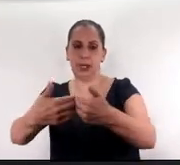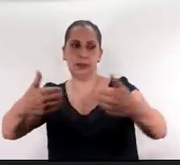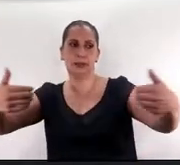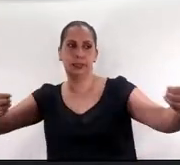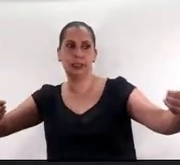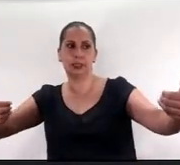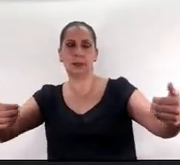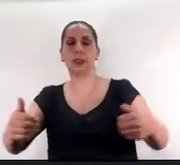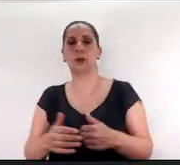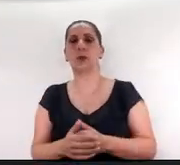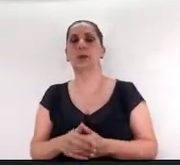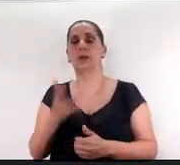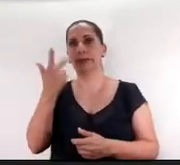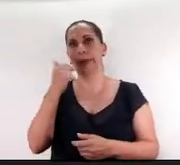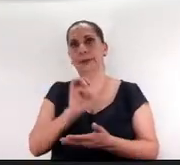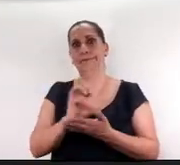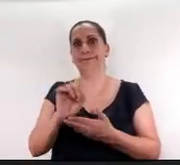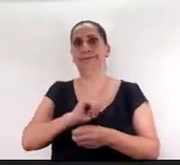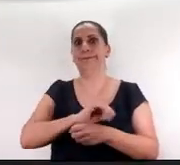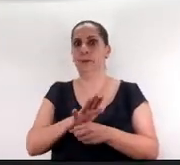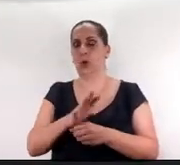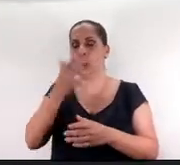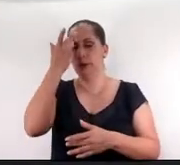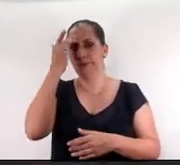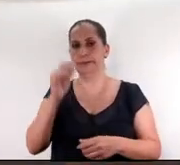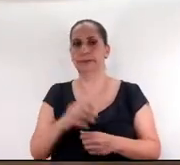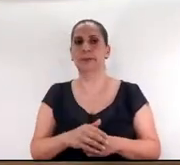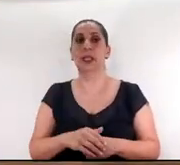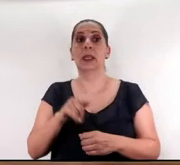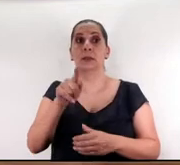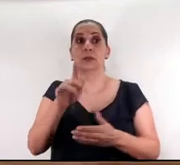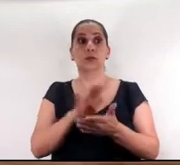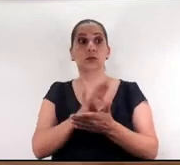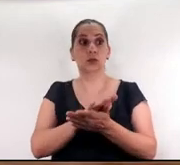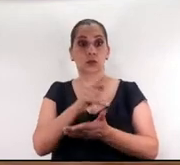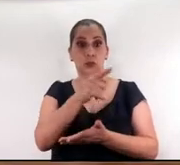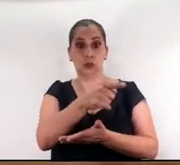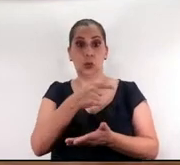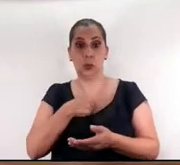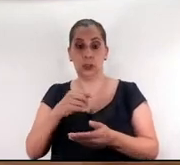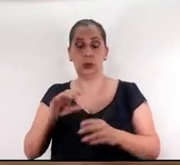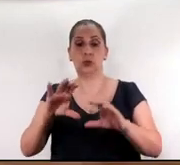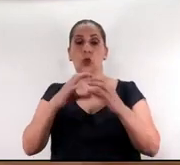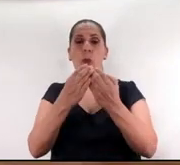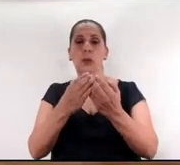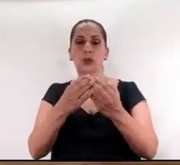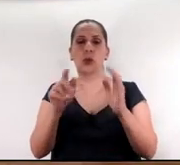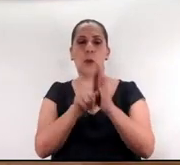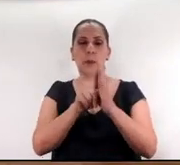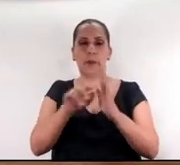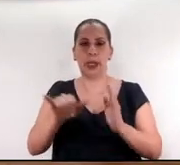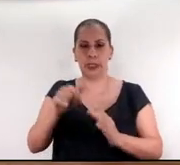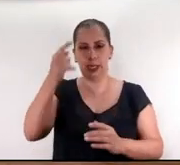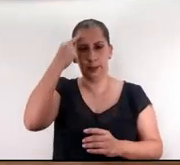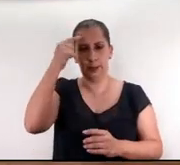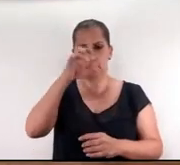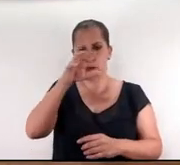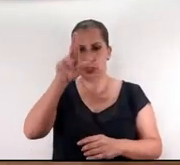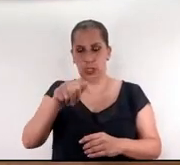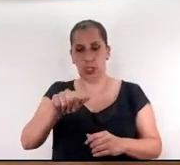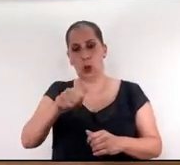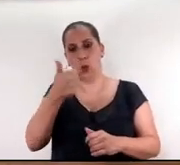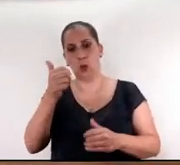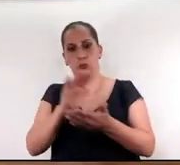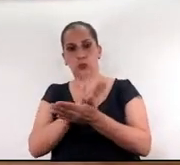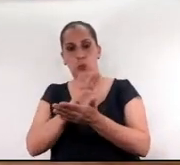distanciamiento por temas de COVID-19. Estos documentos, como les indicaban, uno es parte de la Comisión Paritaria Pensar en Costa Rica y el otro